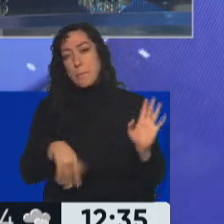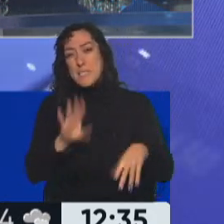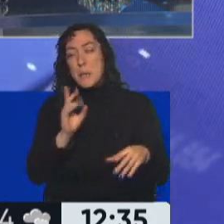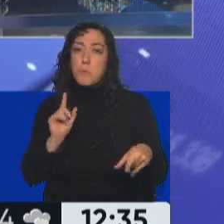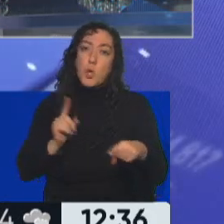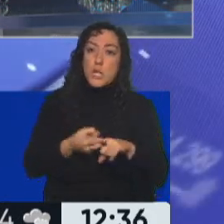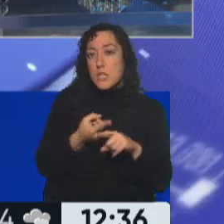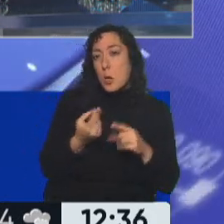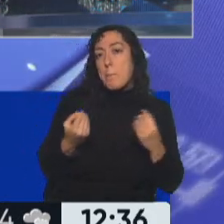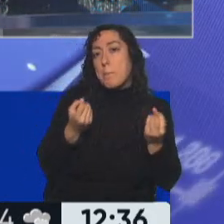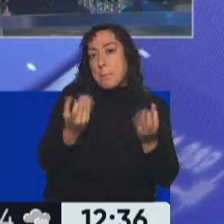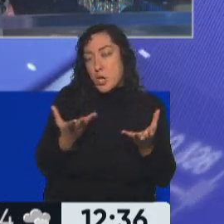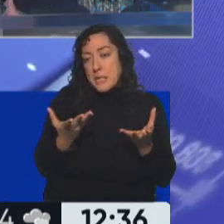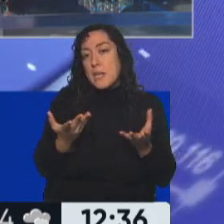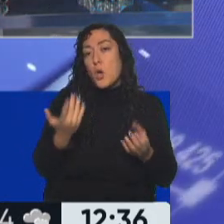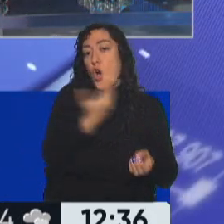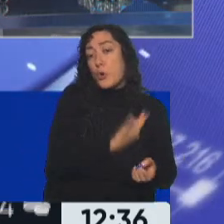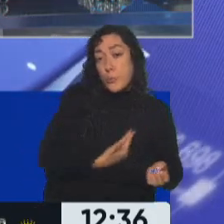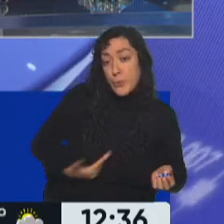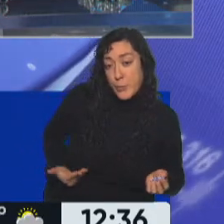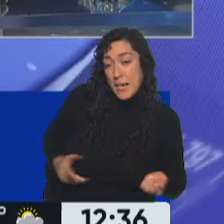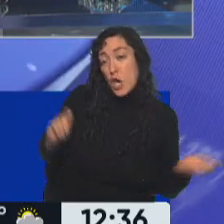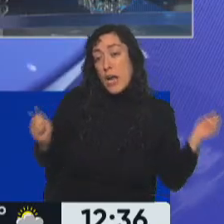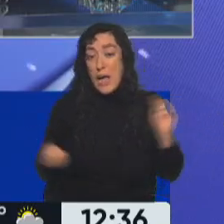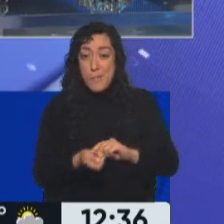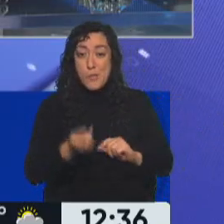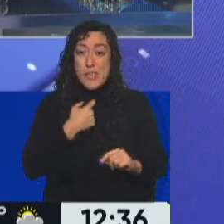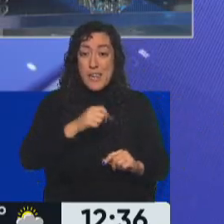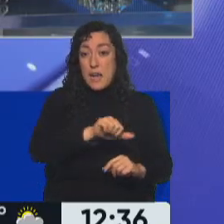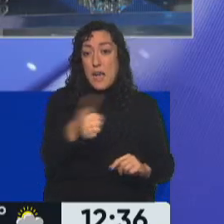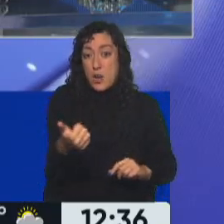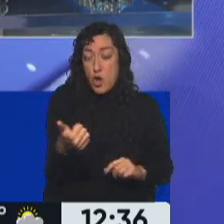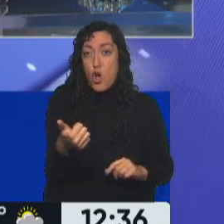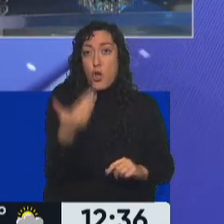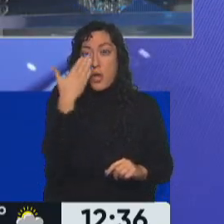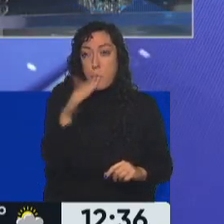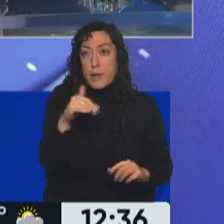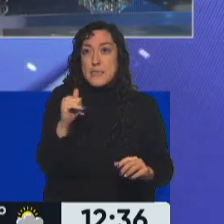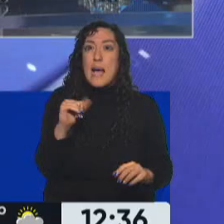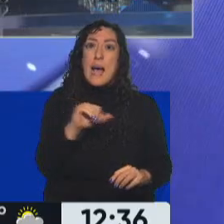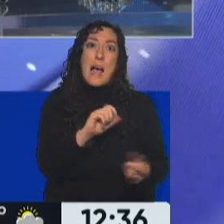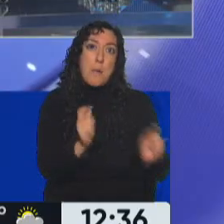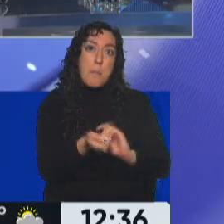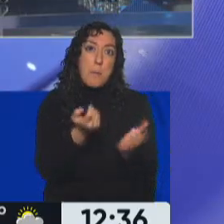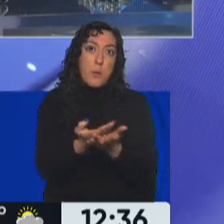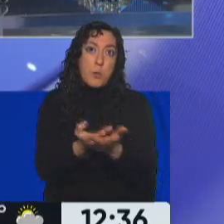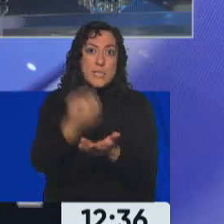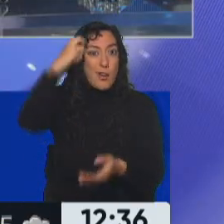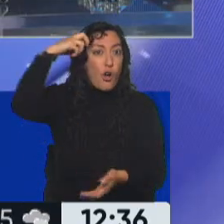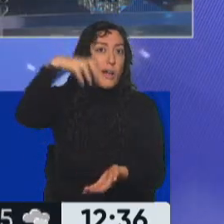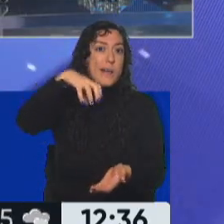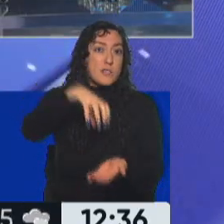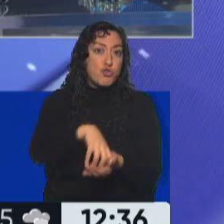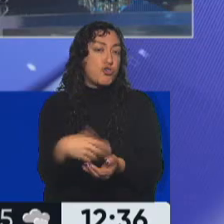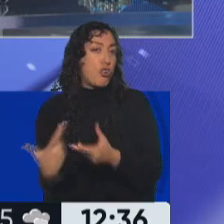de que ganó un gobierno que quiere hacer un cambio y cuando propone el cambio en el Congreso no le dejan pasar y si se le